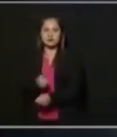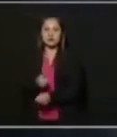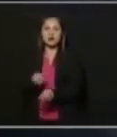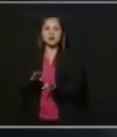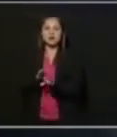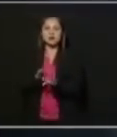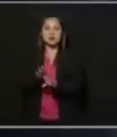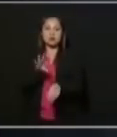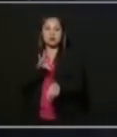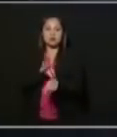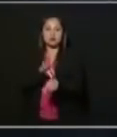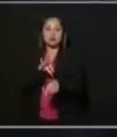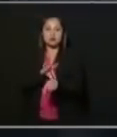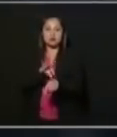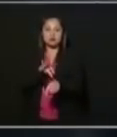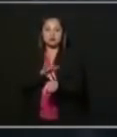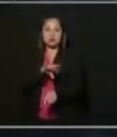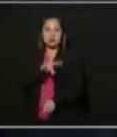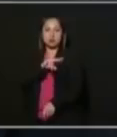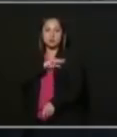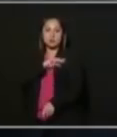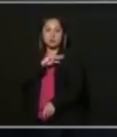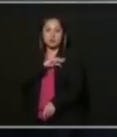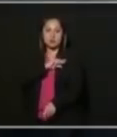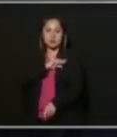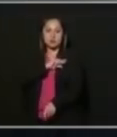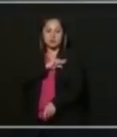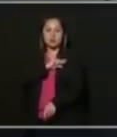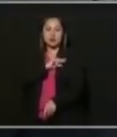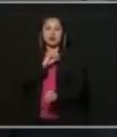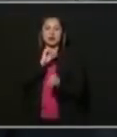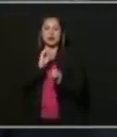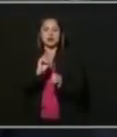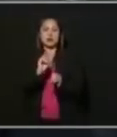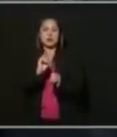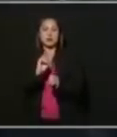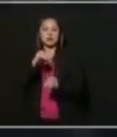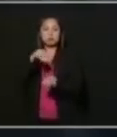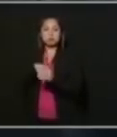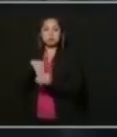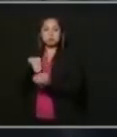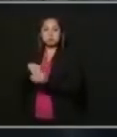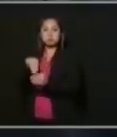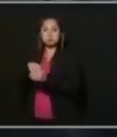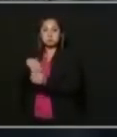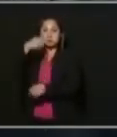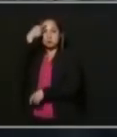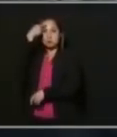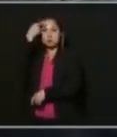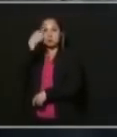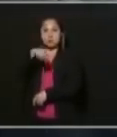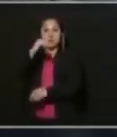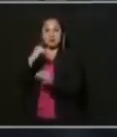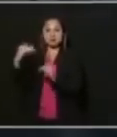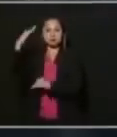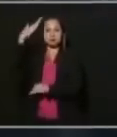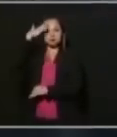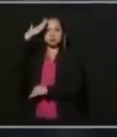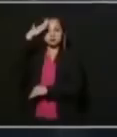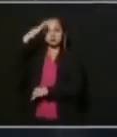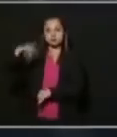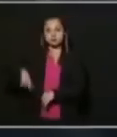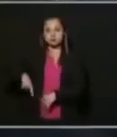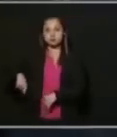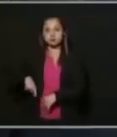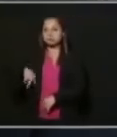privada ni cajas de ahorro exclusivas para los altos funcionarios públicos.